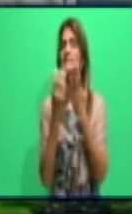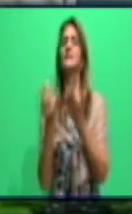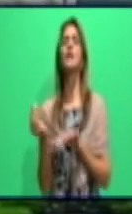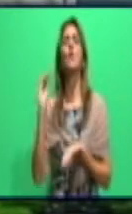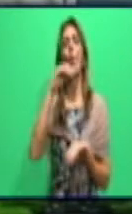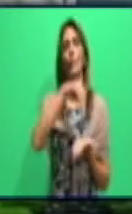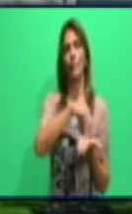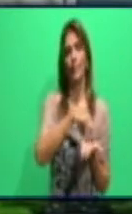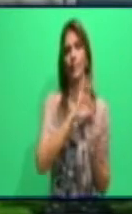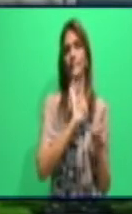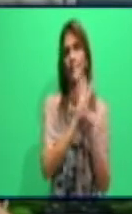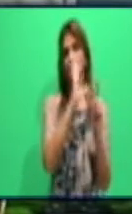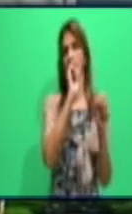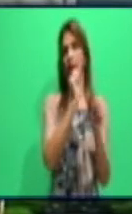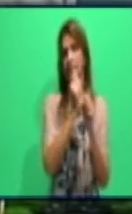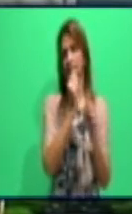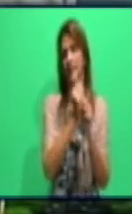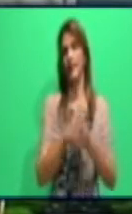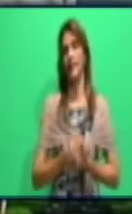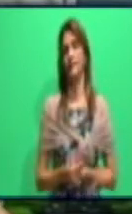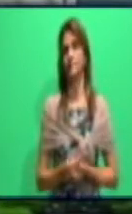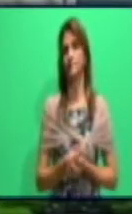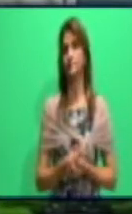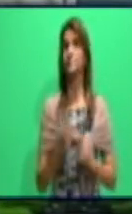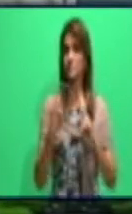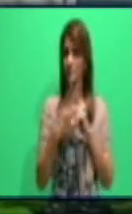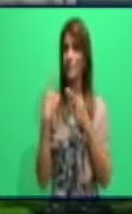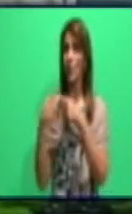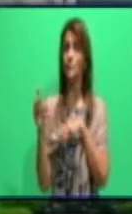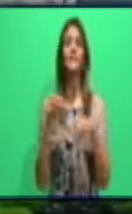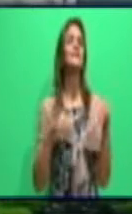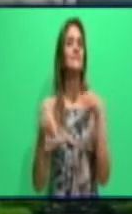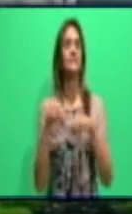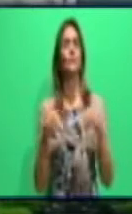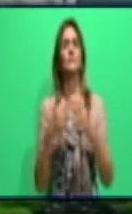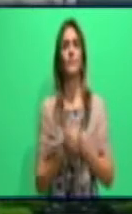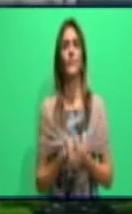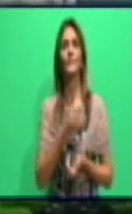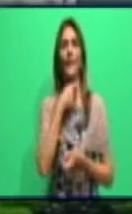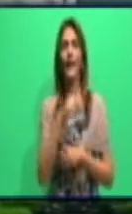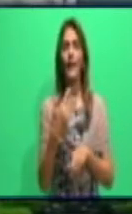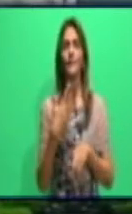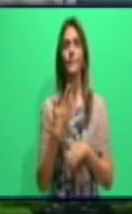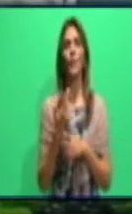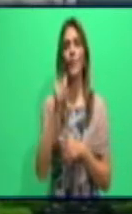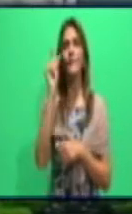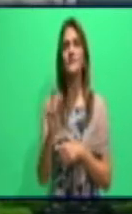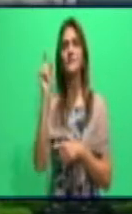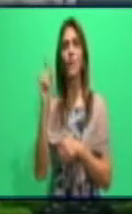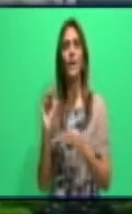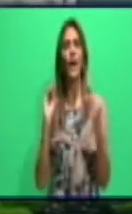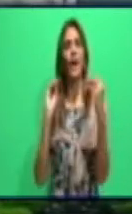de trabajo. Tercer caso, contacto de paciente positivo a la